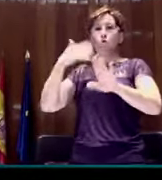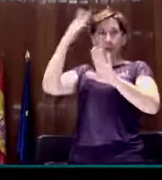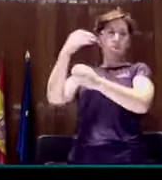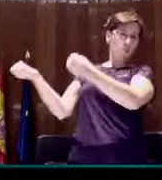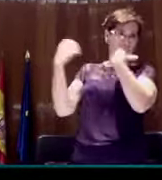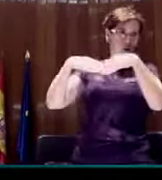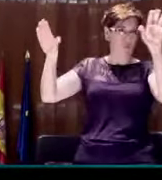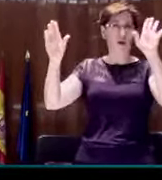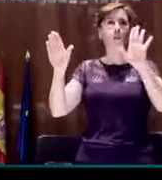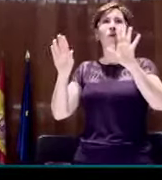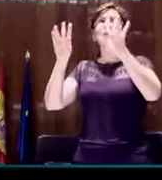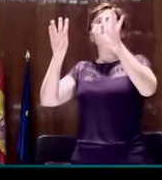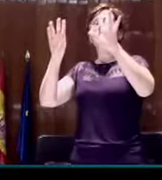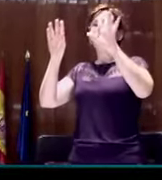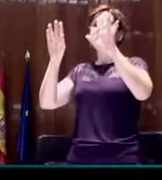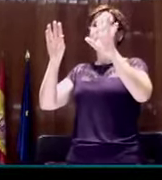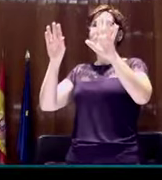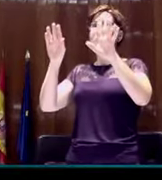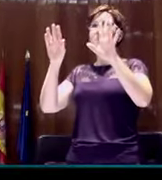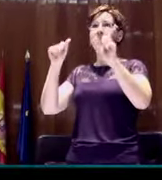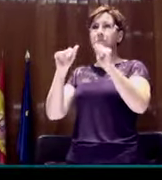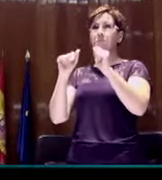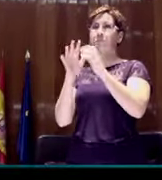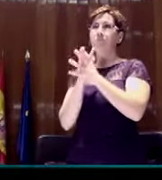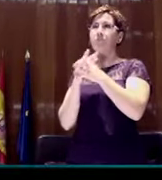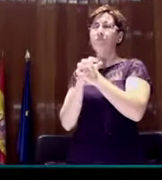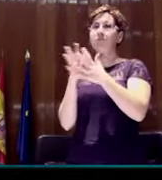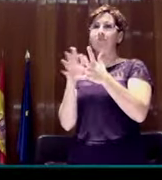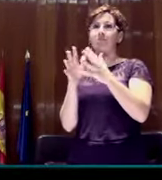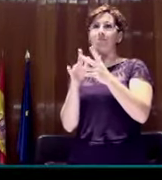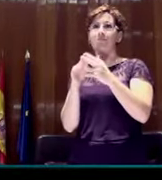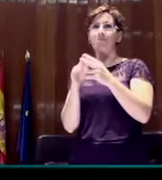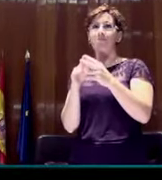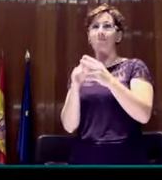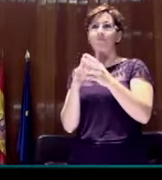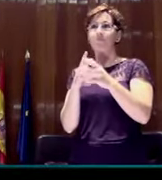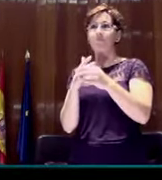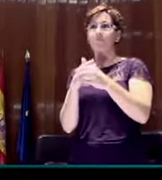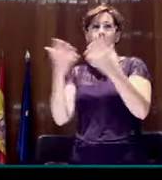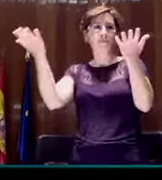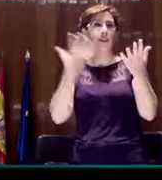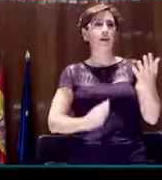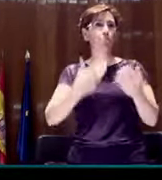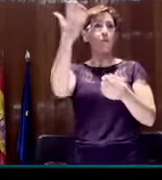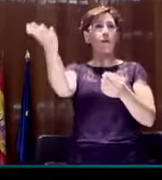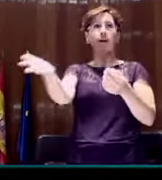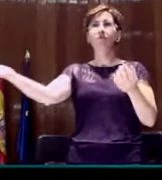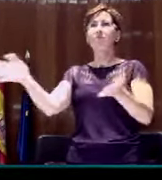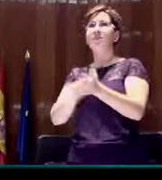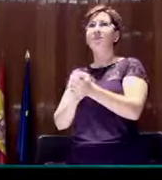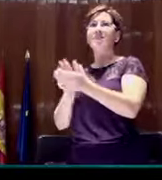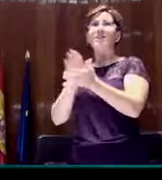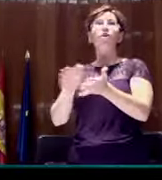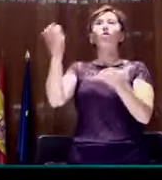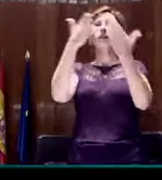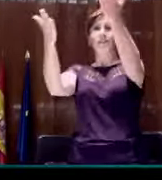lo ha mencionado que está en Murcia, a ver que te vea la